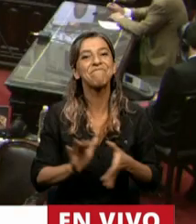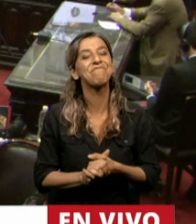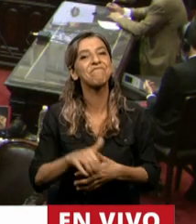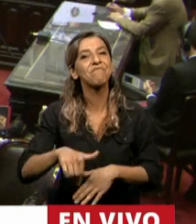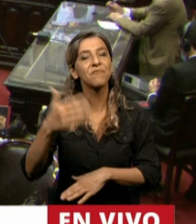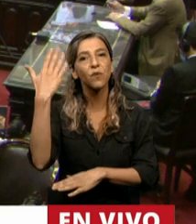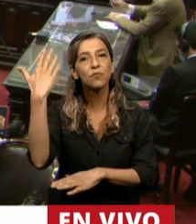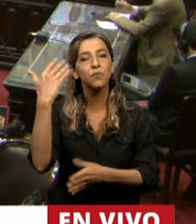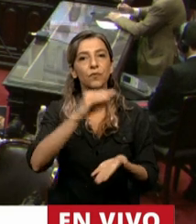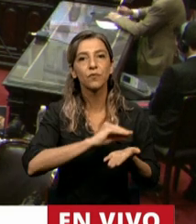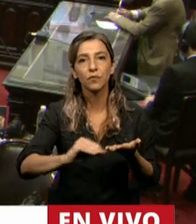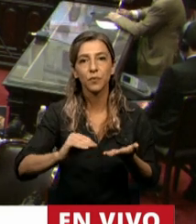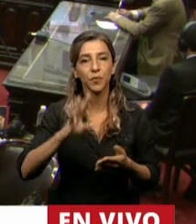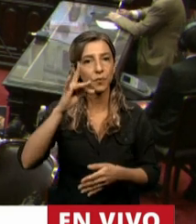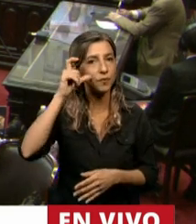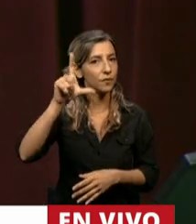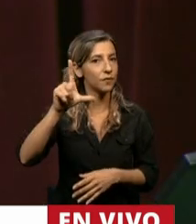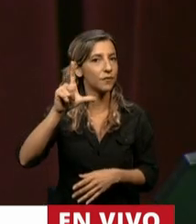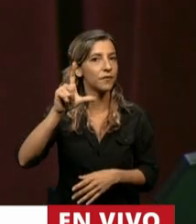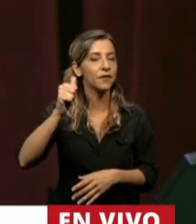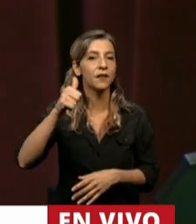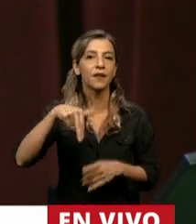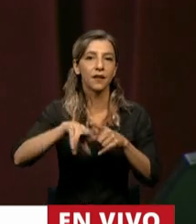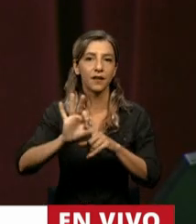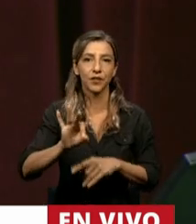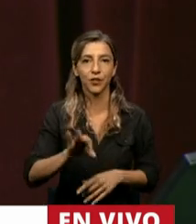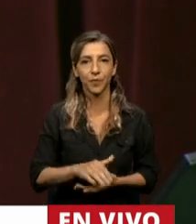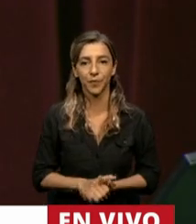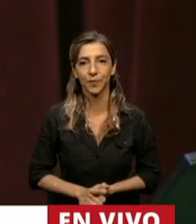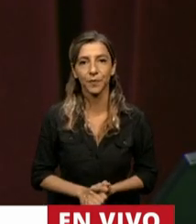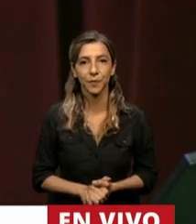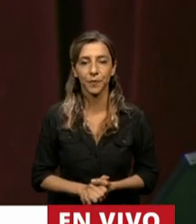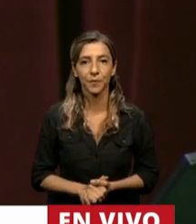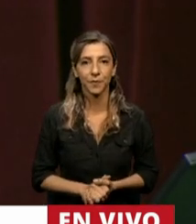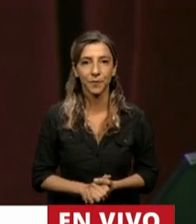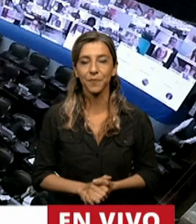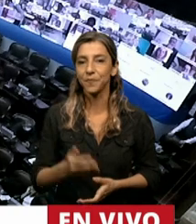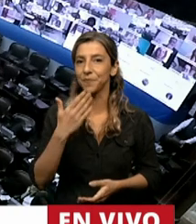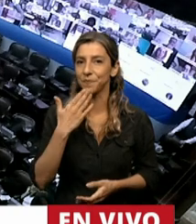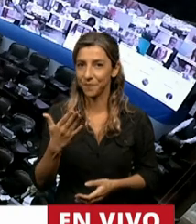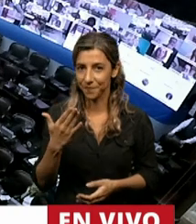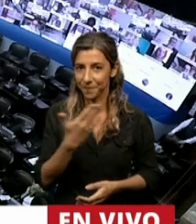el diputado Nicolás del caño Gracias